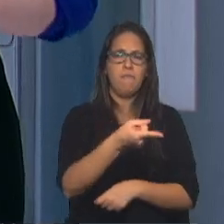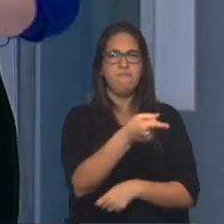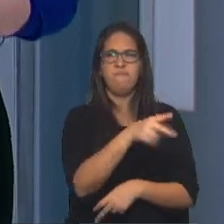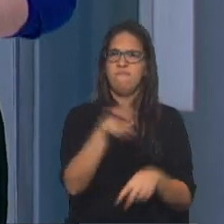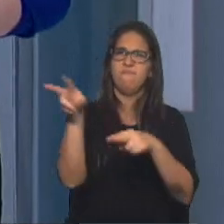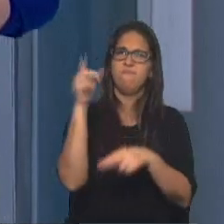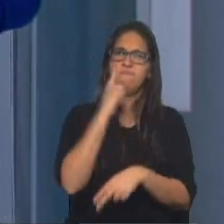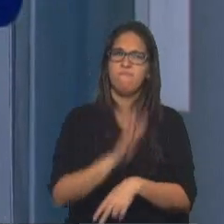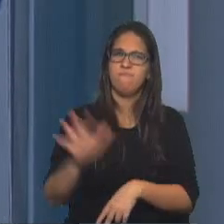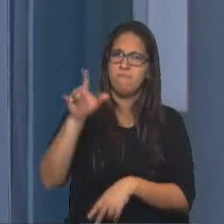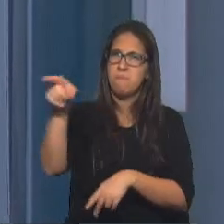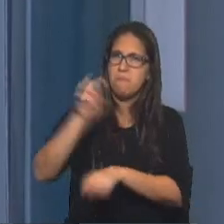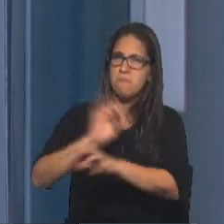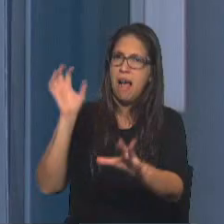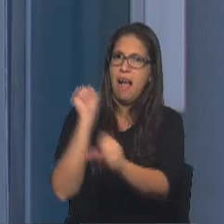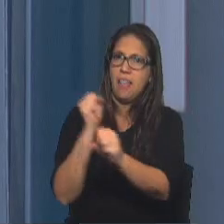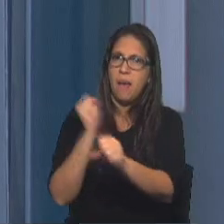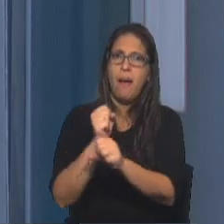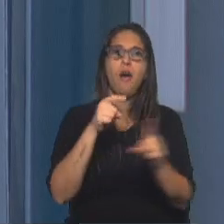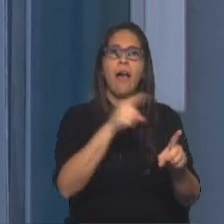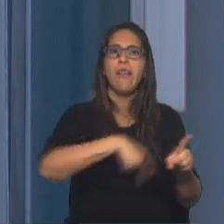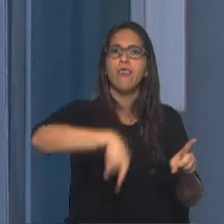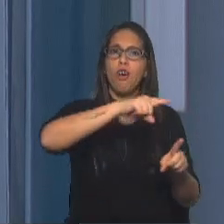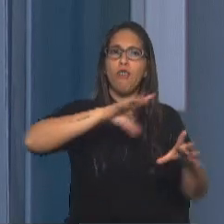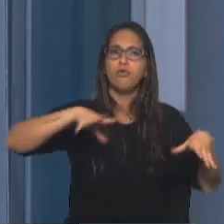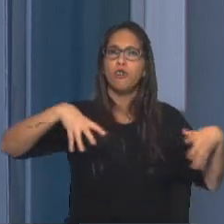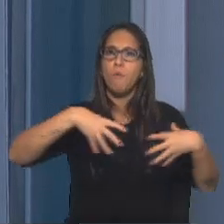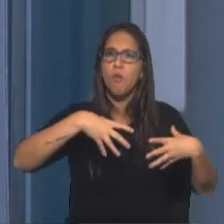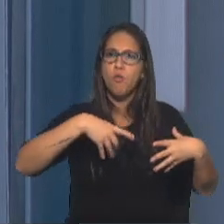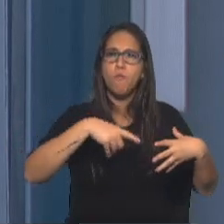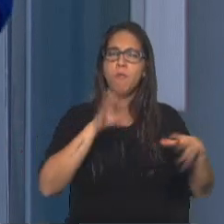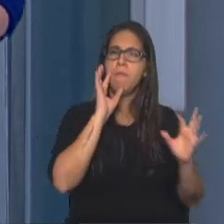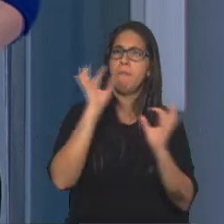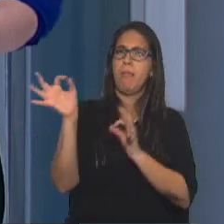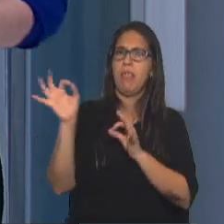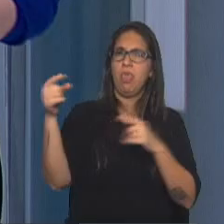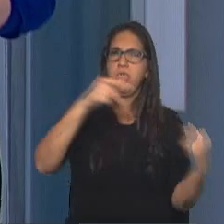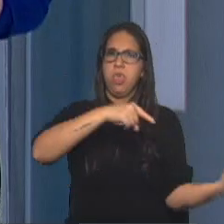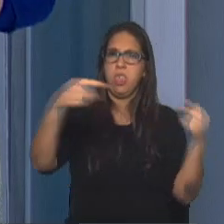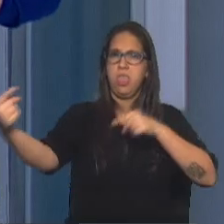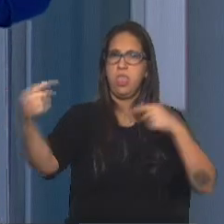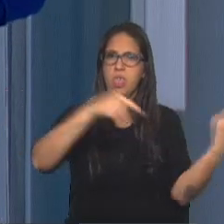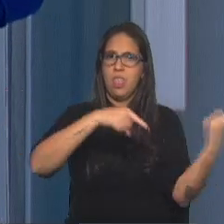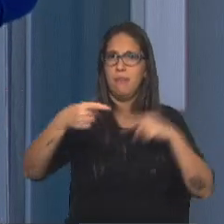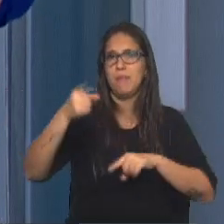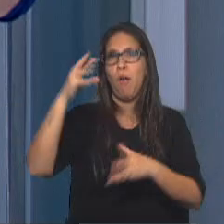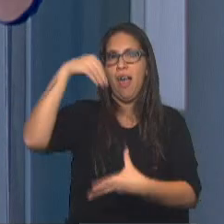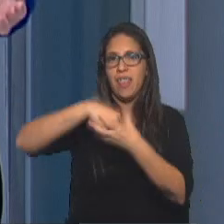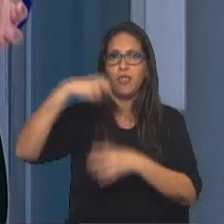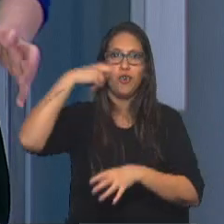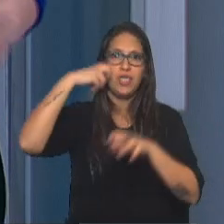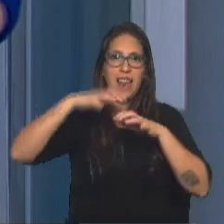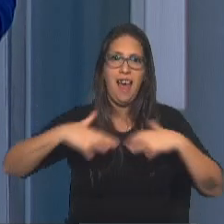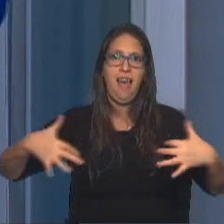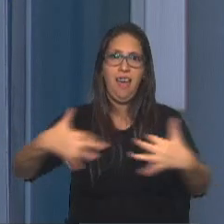un parlamento que, recordemos, yo diría junto con el español, son los mejores para ver las discusiones de legisladores, y ahí justamente Starmer